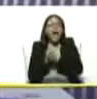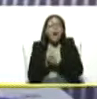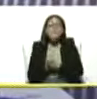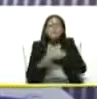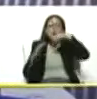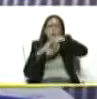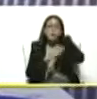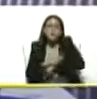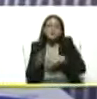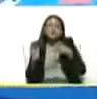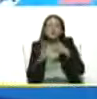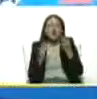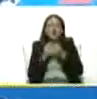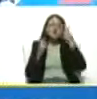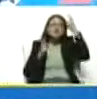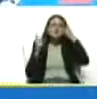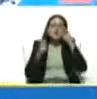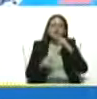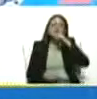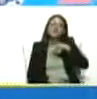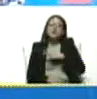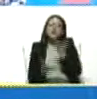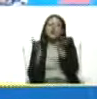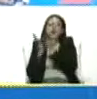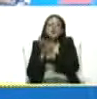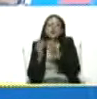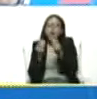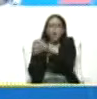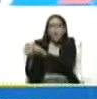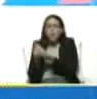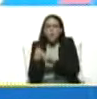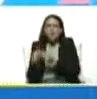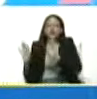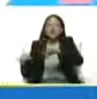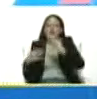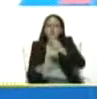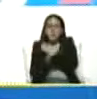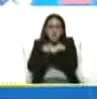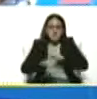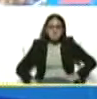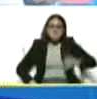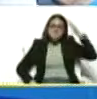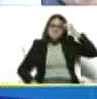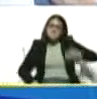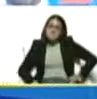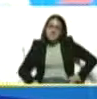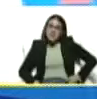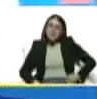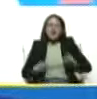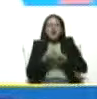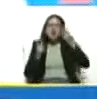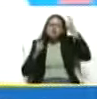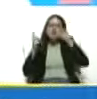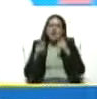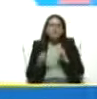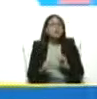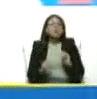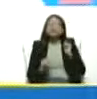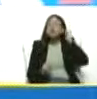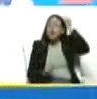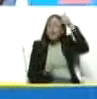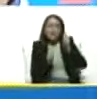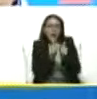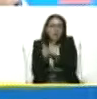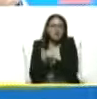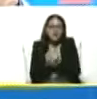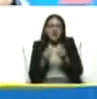desde el Liceo Oliari, ¿verdad?, en Marina, luego en las fuerzas militares y toda la vida.